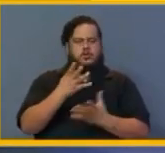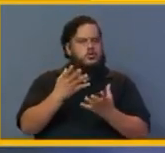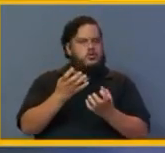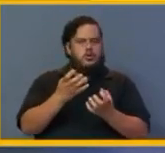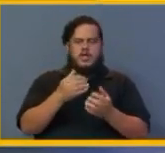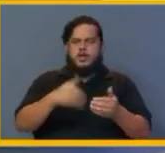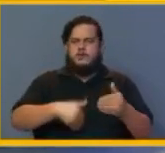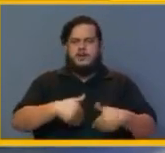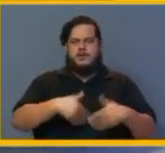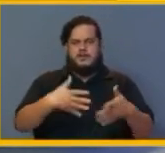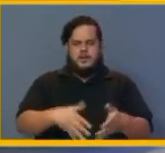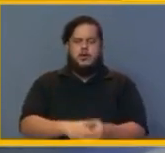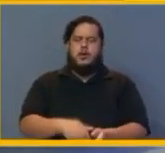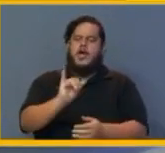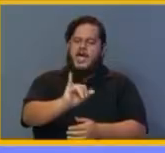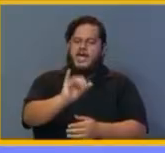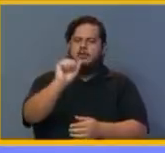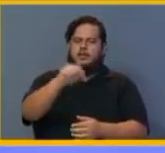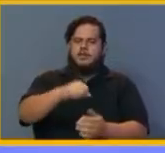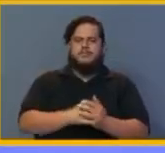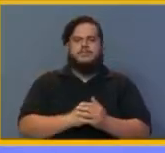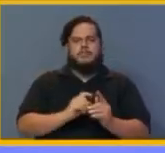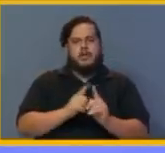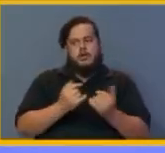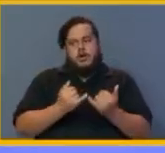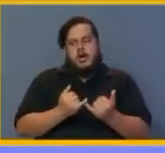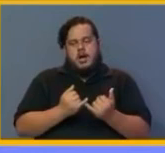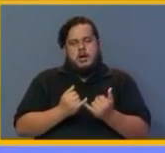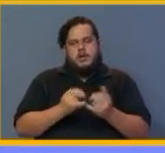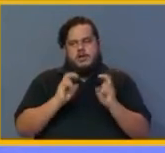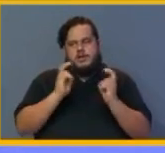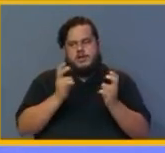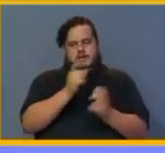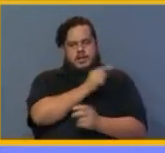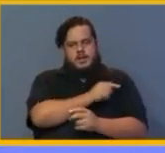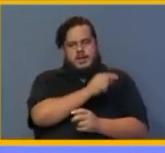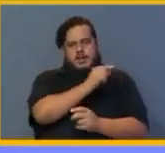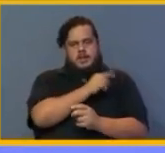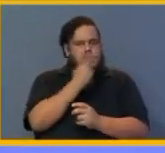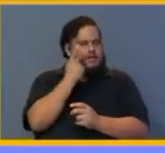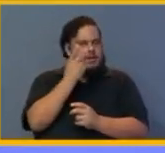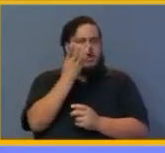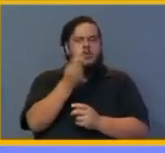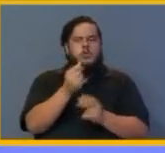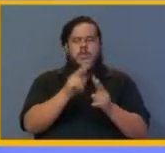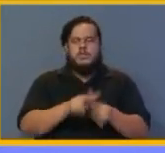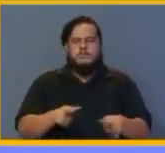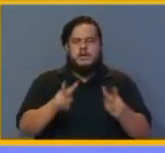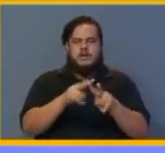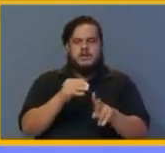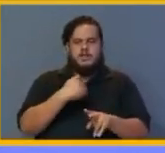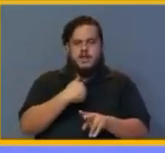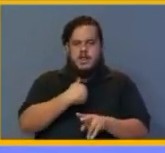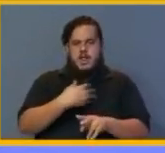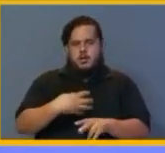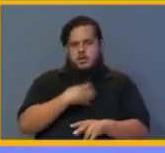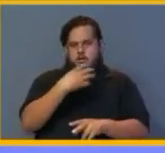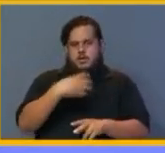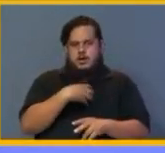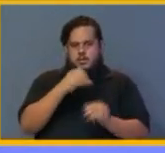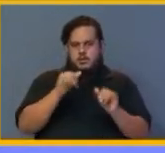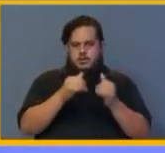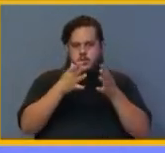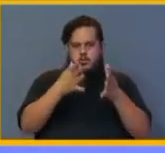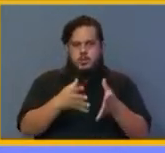Ahora ahora es el tema de la gerencia, ver cuánta validez tienen los reclamos de los jugadores y cuánto protegen a veces a los